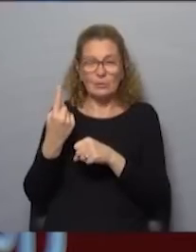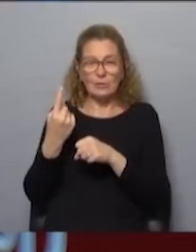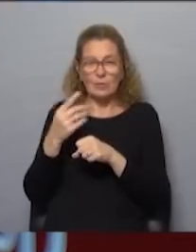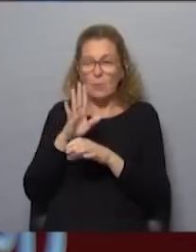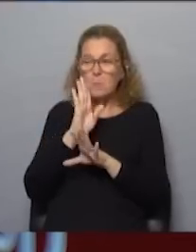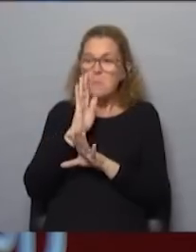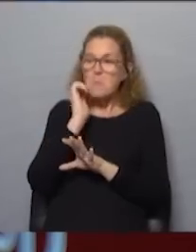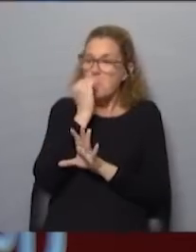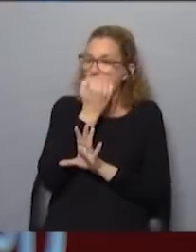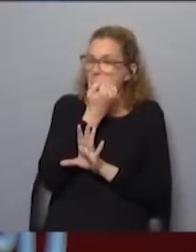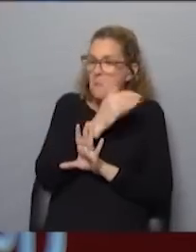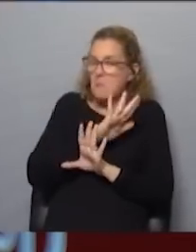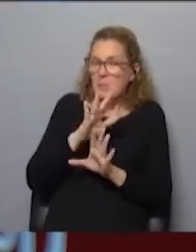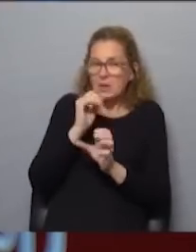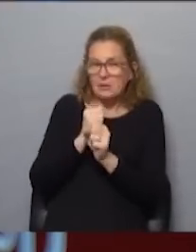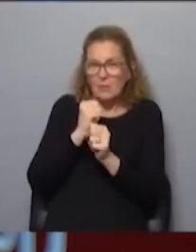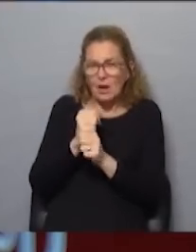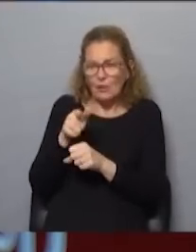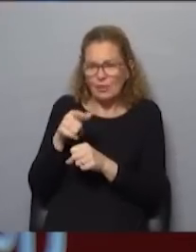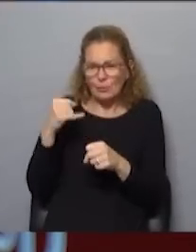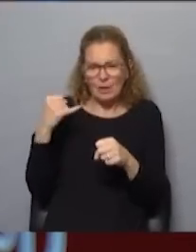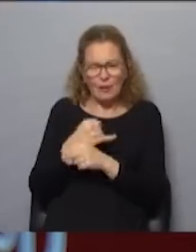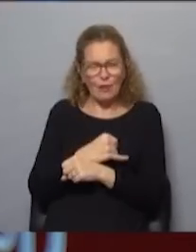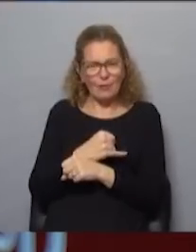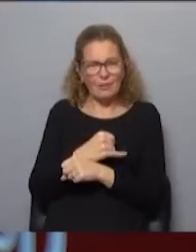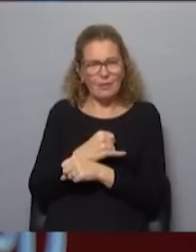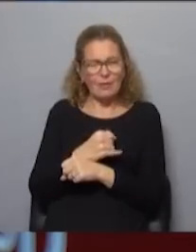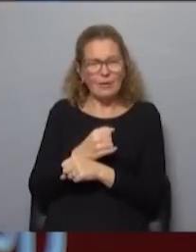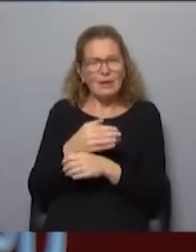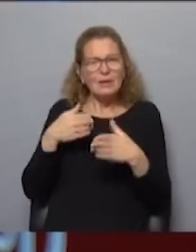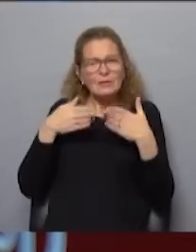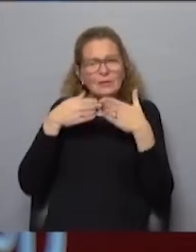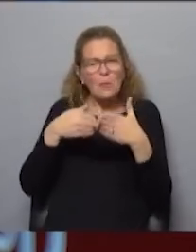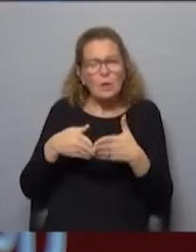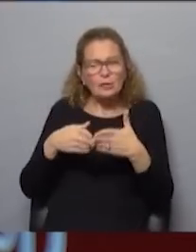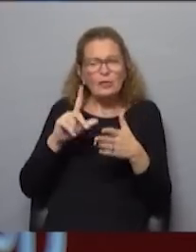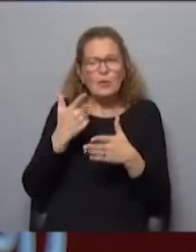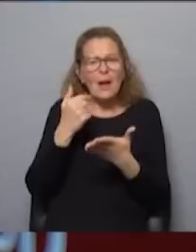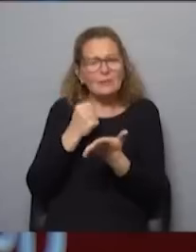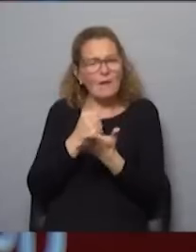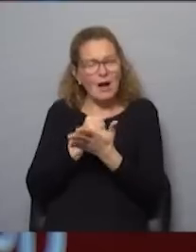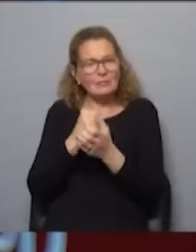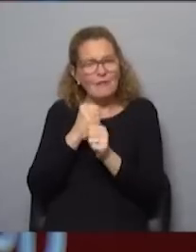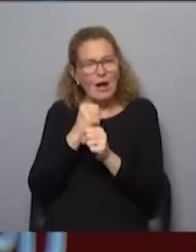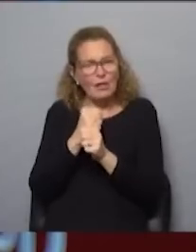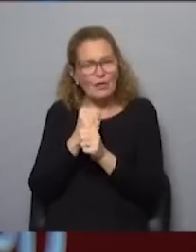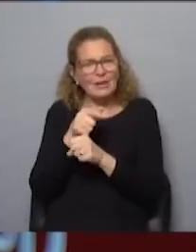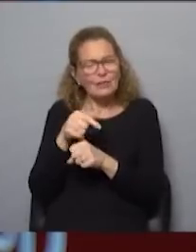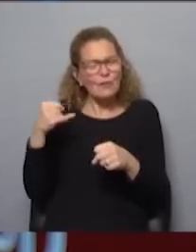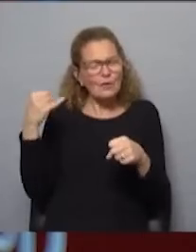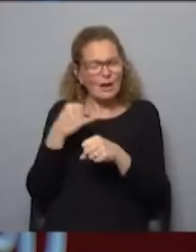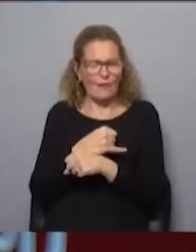de la fuerza laboral y ese es un error porque que es el puerto sin los trabajadores ese fue un error